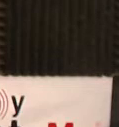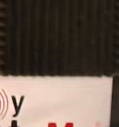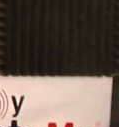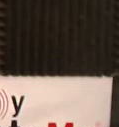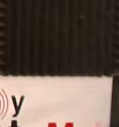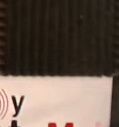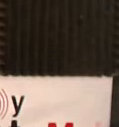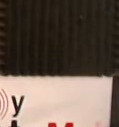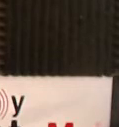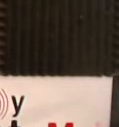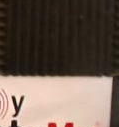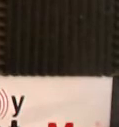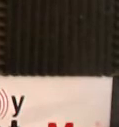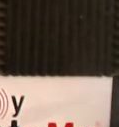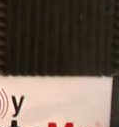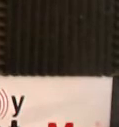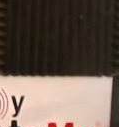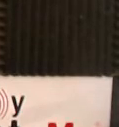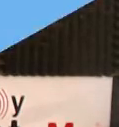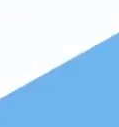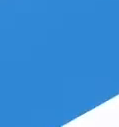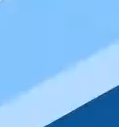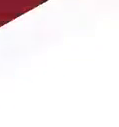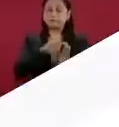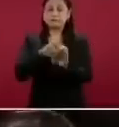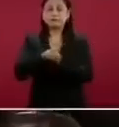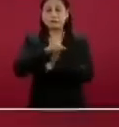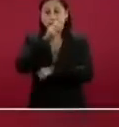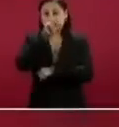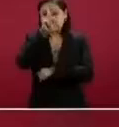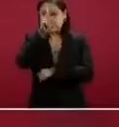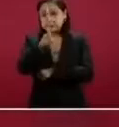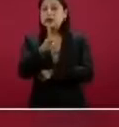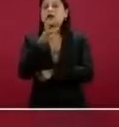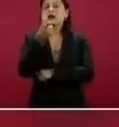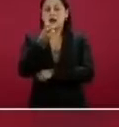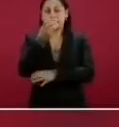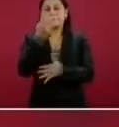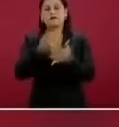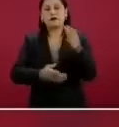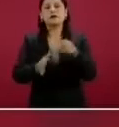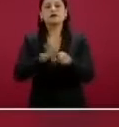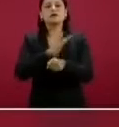no culpable. Así fue como lo analizó. Lo he dicho,